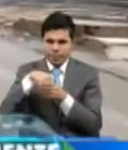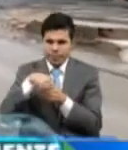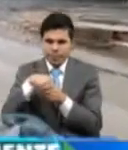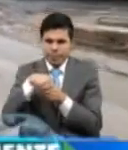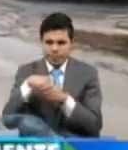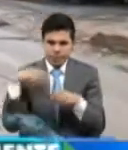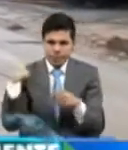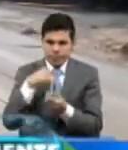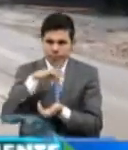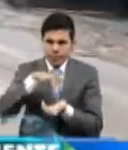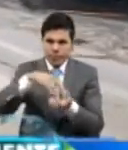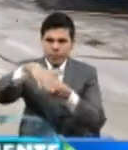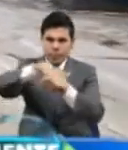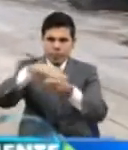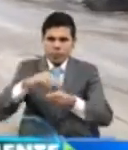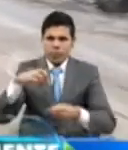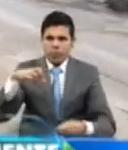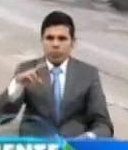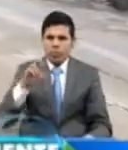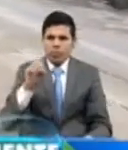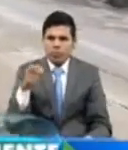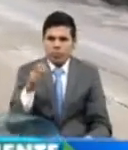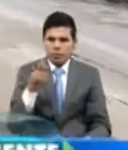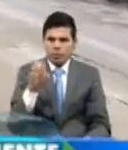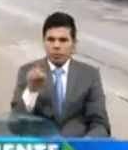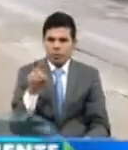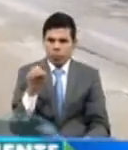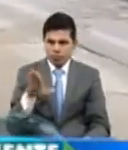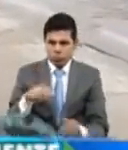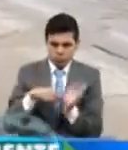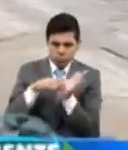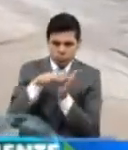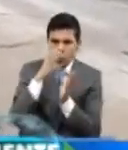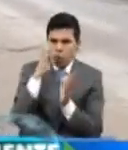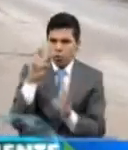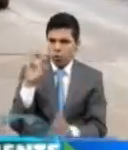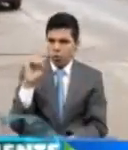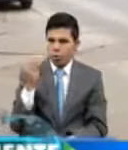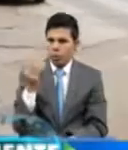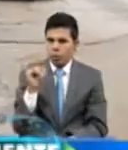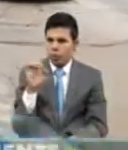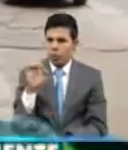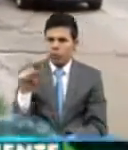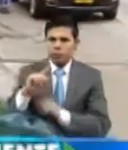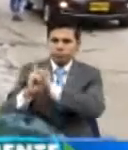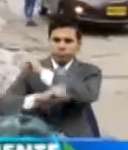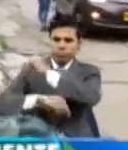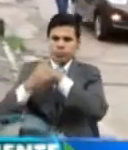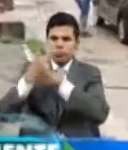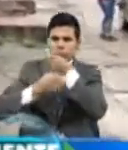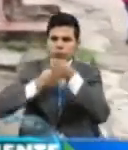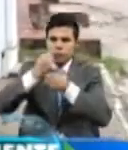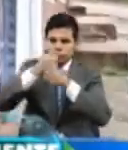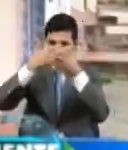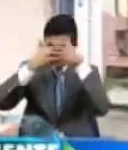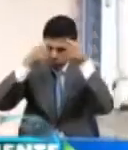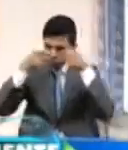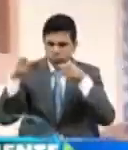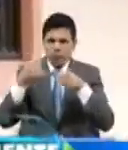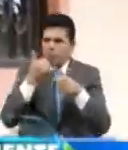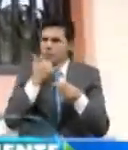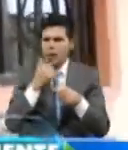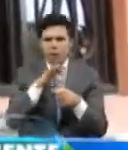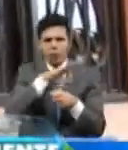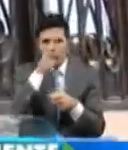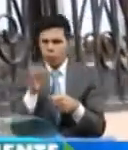nos encontramos en estos momentos en el barrio El Progreso de Girón, don Roque Márquez, el hombre que pagó 2 años en prisión por un homicidio que nunca